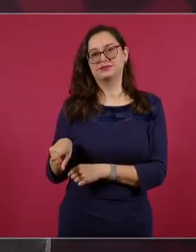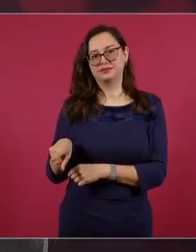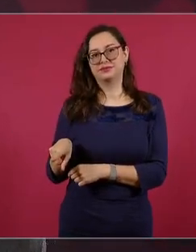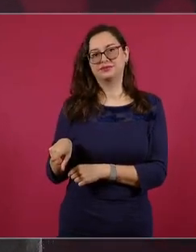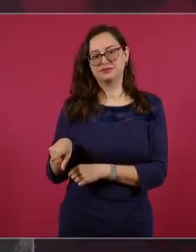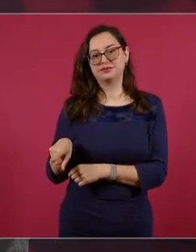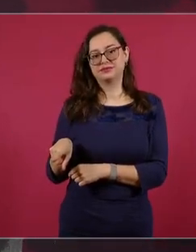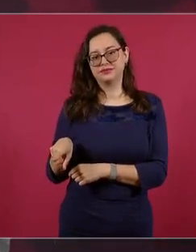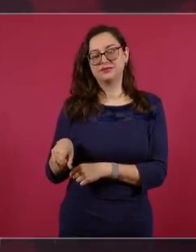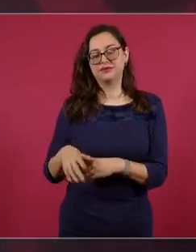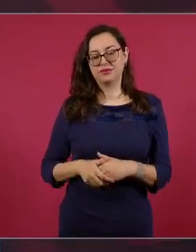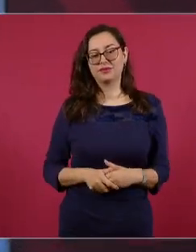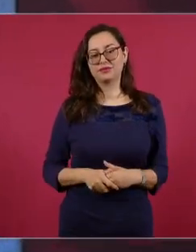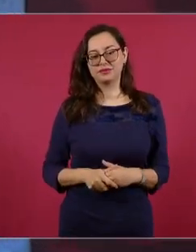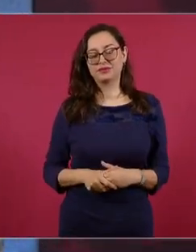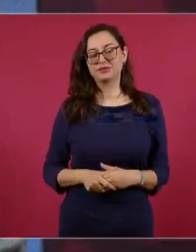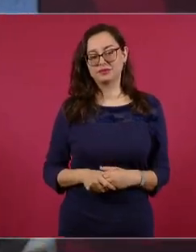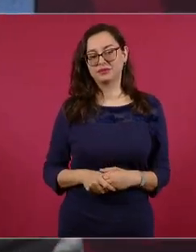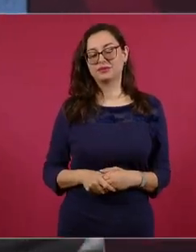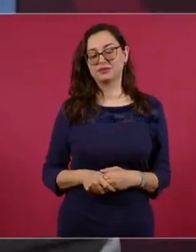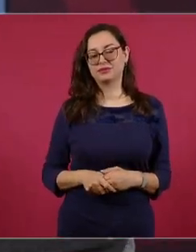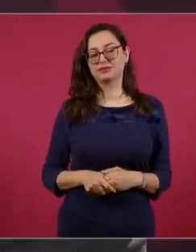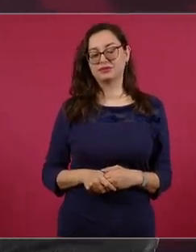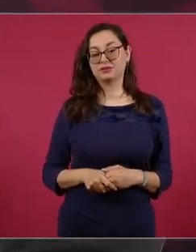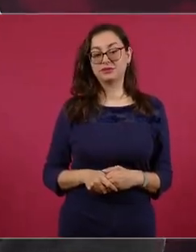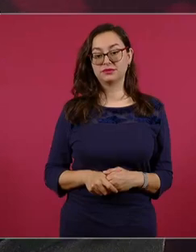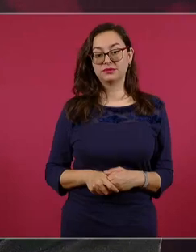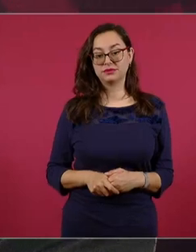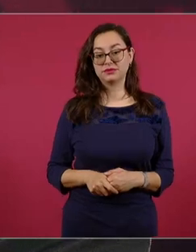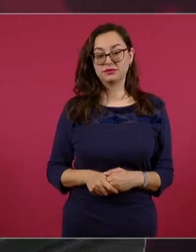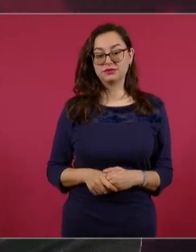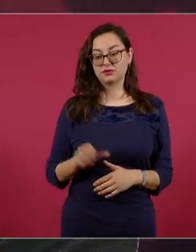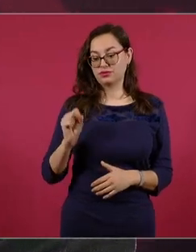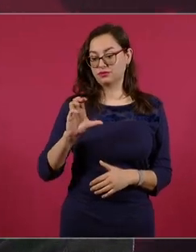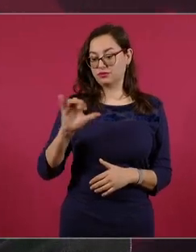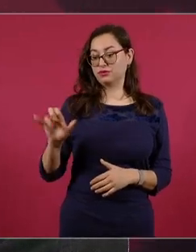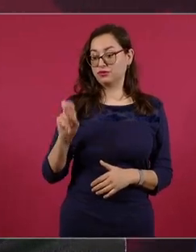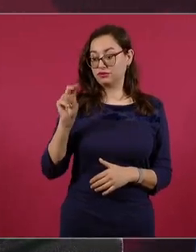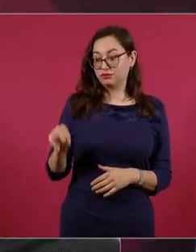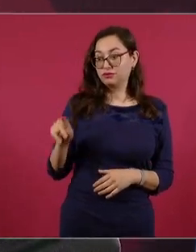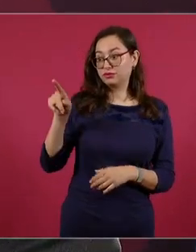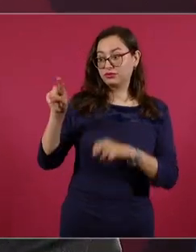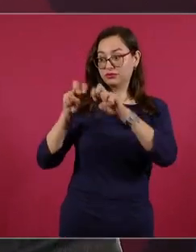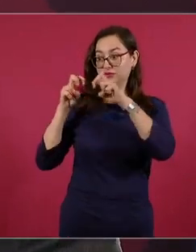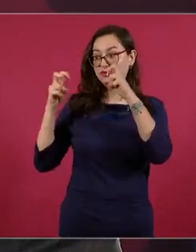no si era ministro, ¿sí? De la corte,